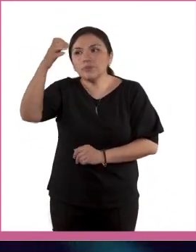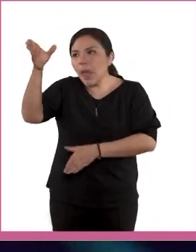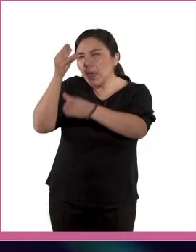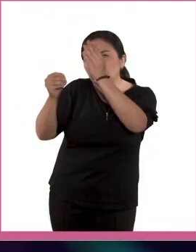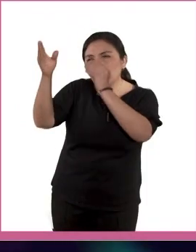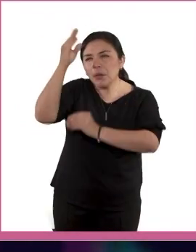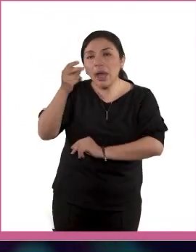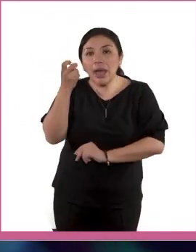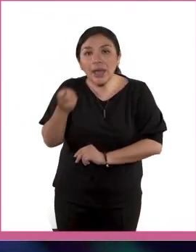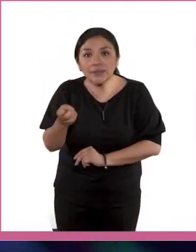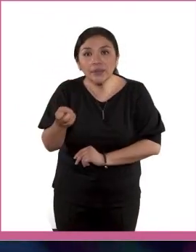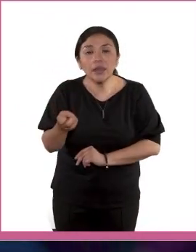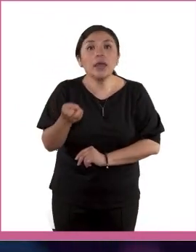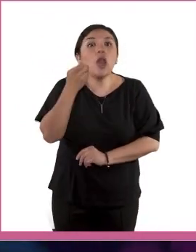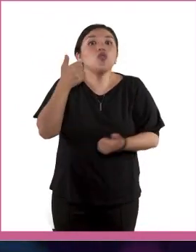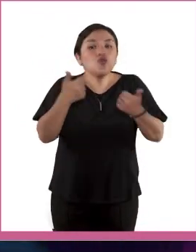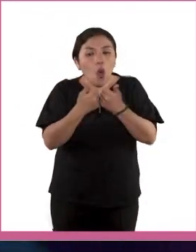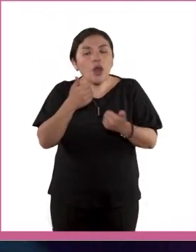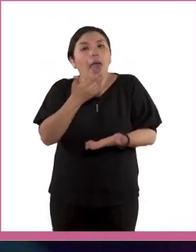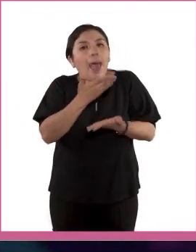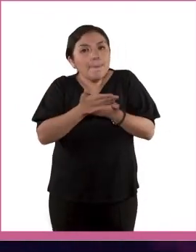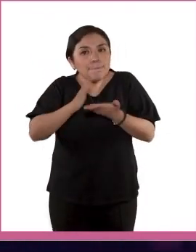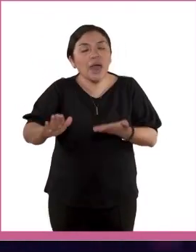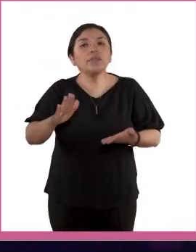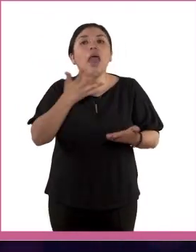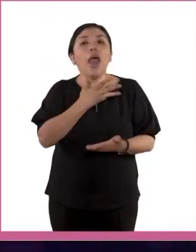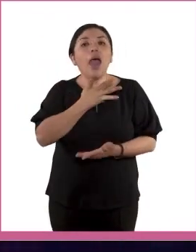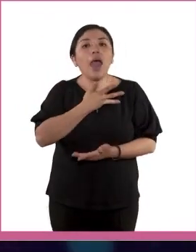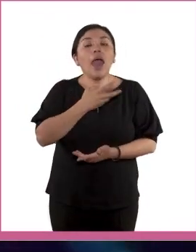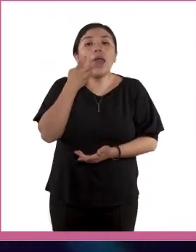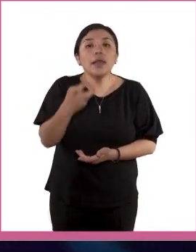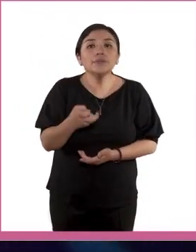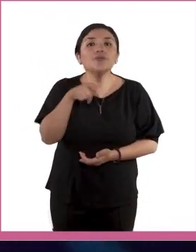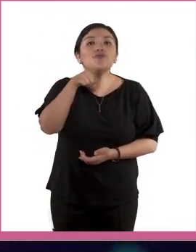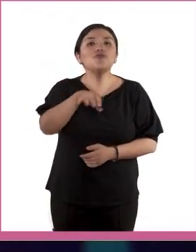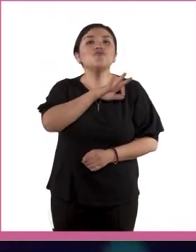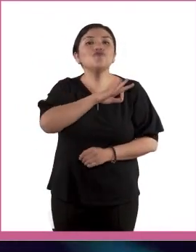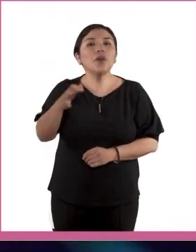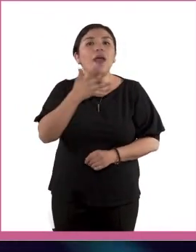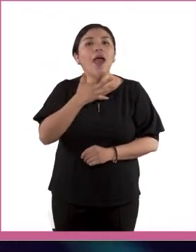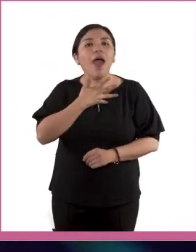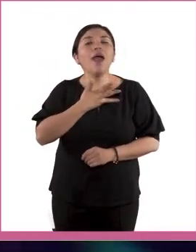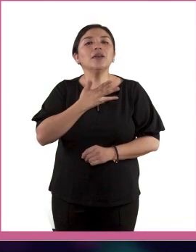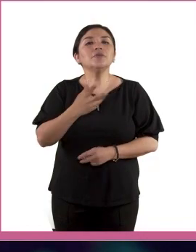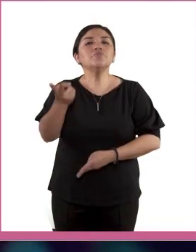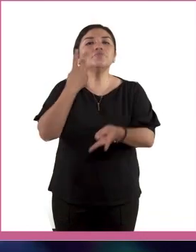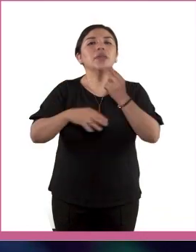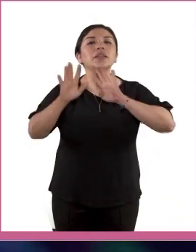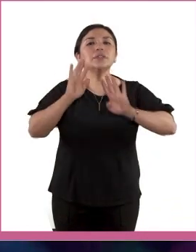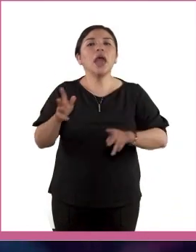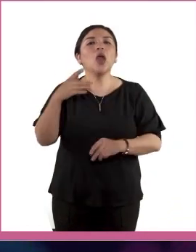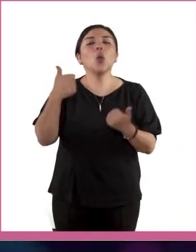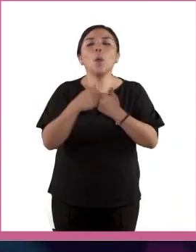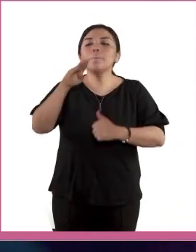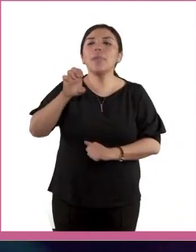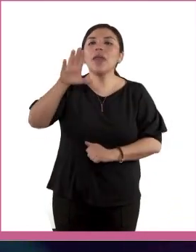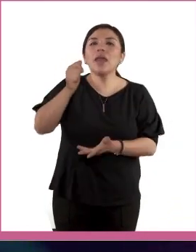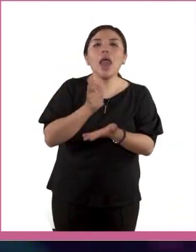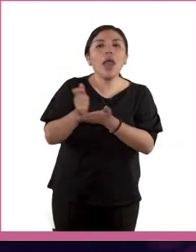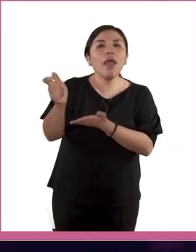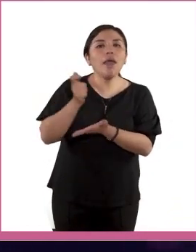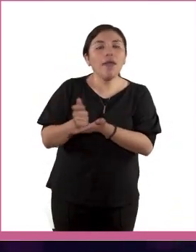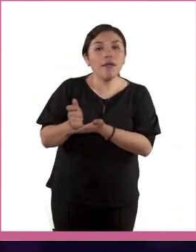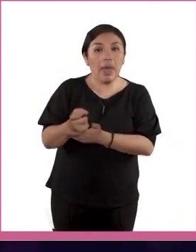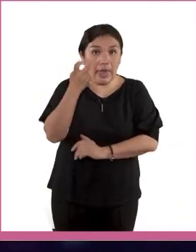Bueno, ahí podemos tener experiencia y además tiene la ventaja de que podemos tener acceso